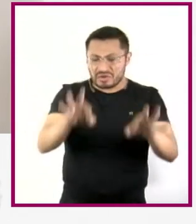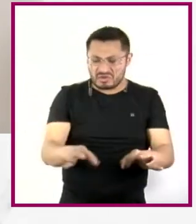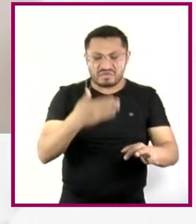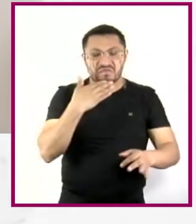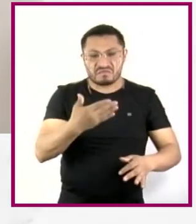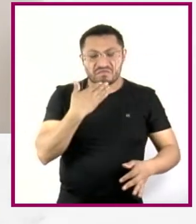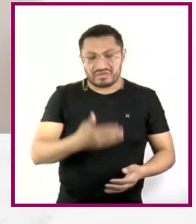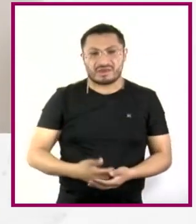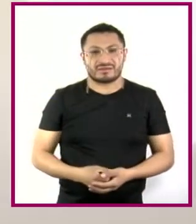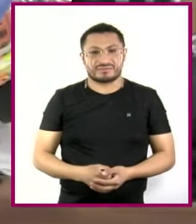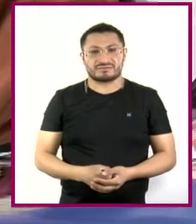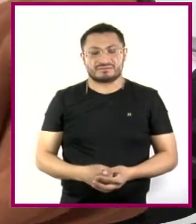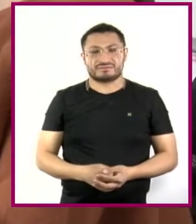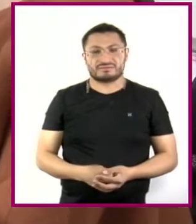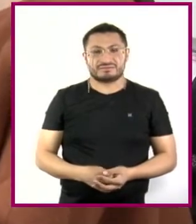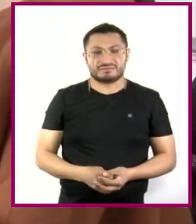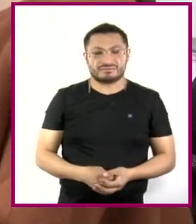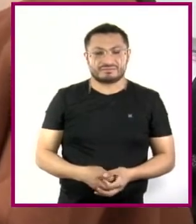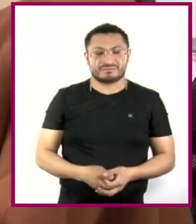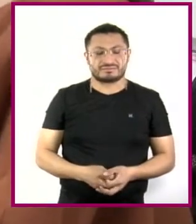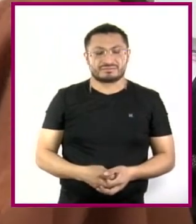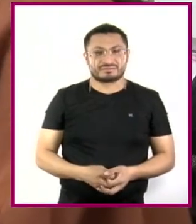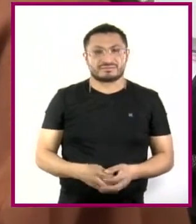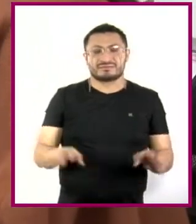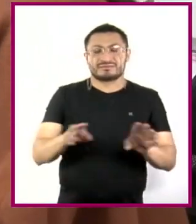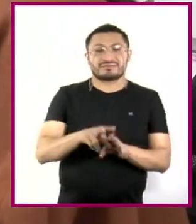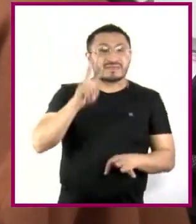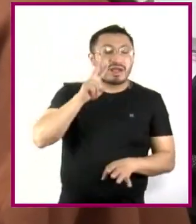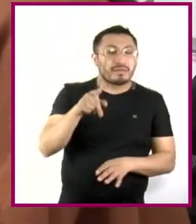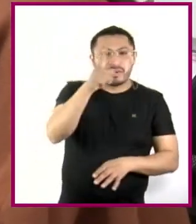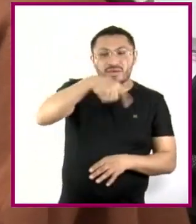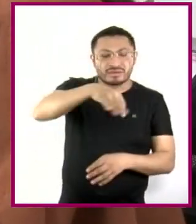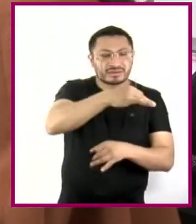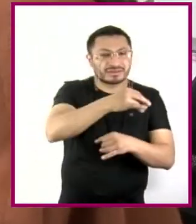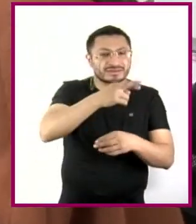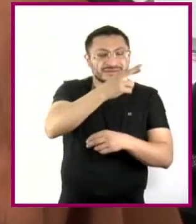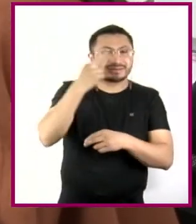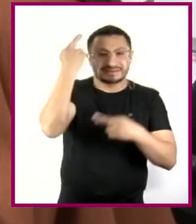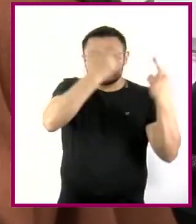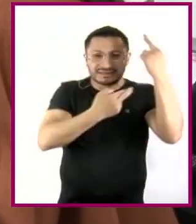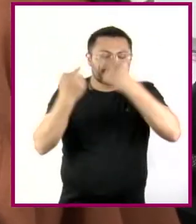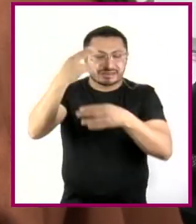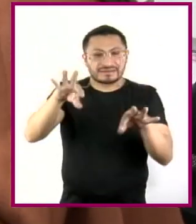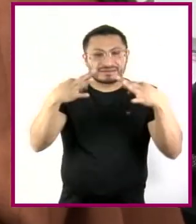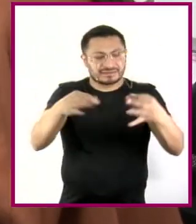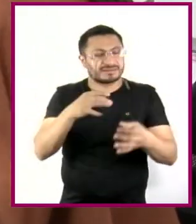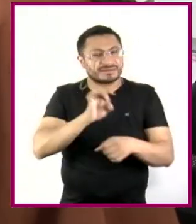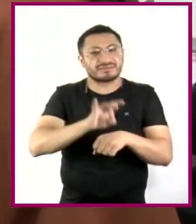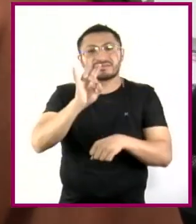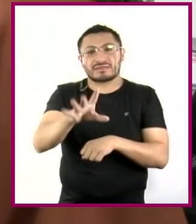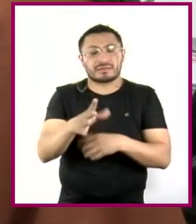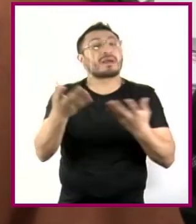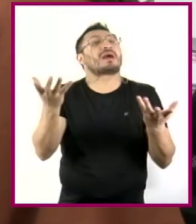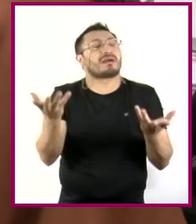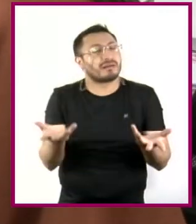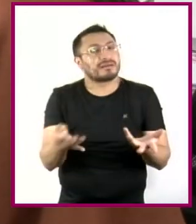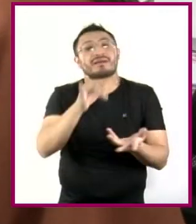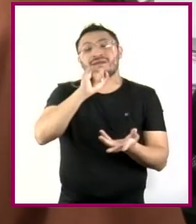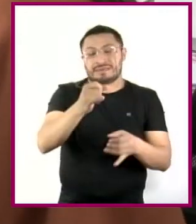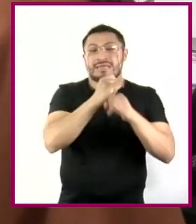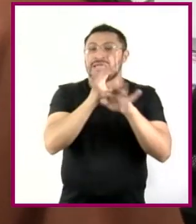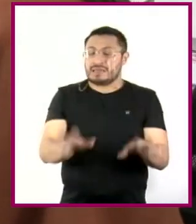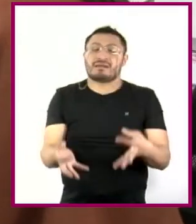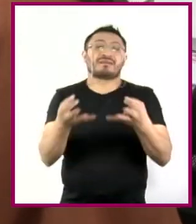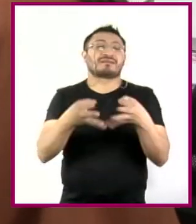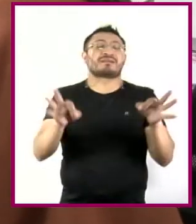considerable, de forma notable. ¿Qué tal? ¿Pudieron revisar el documento que les envié? Sí, Mireya, la información es muy importante.